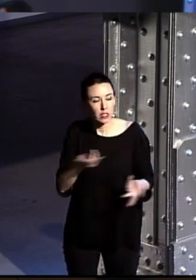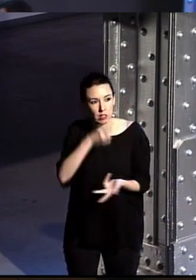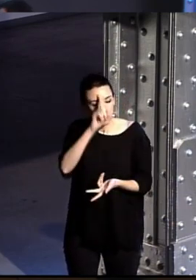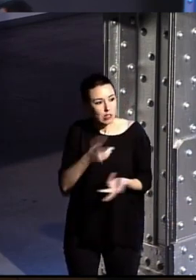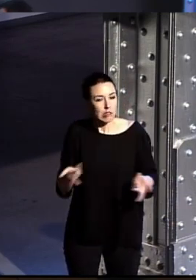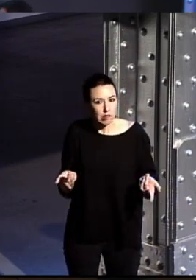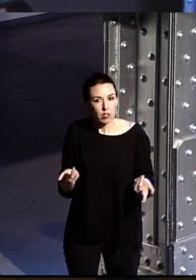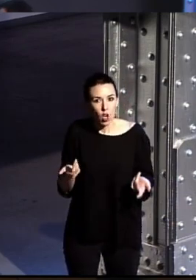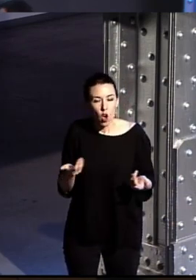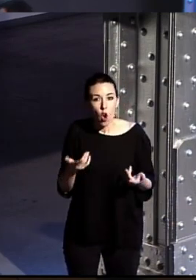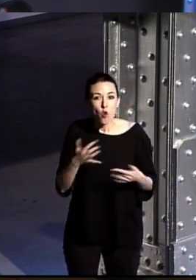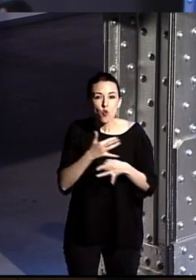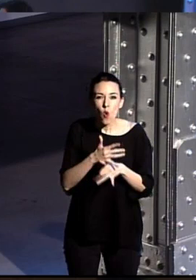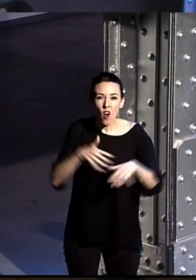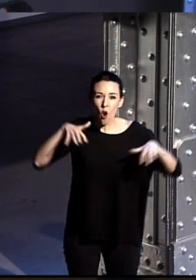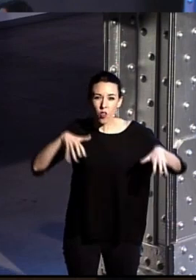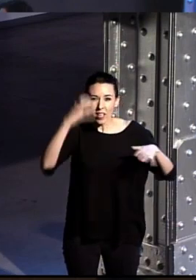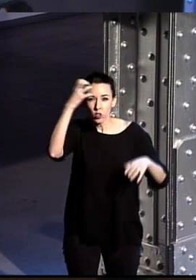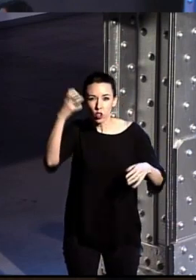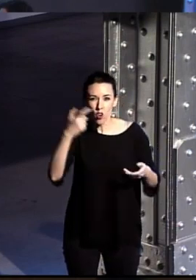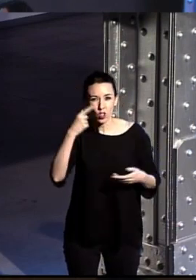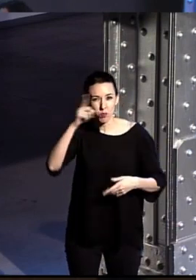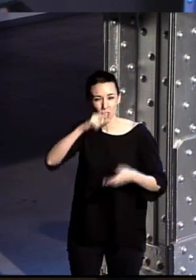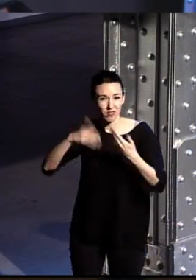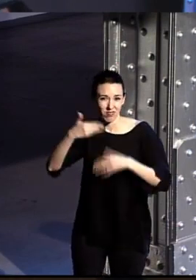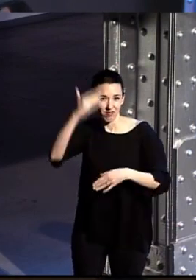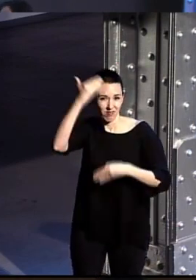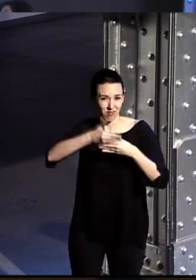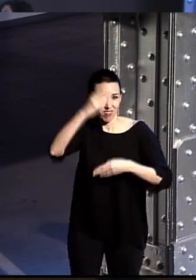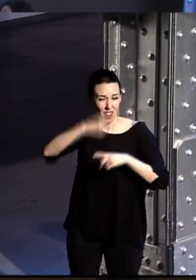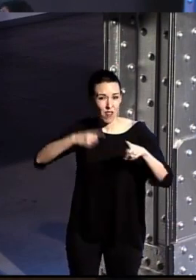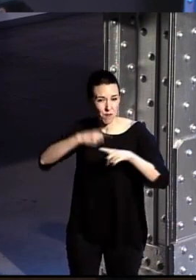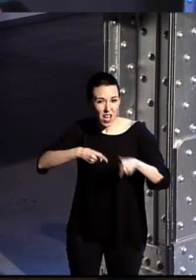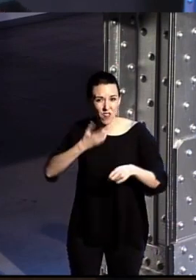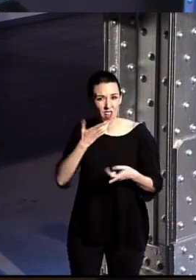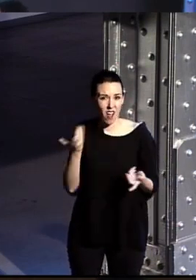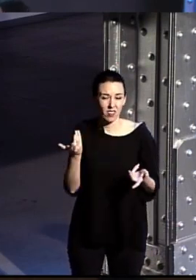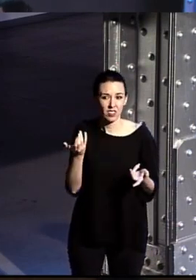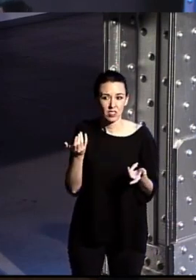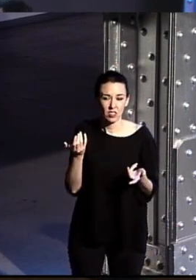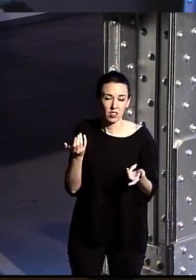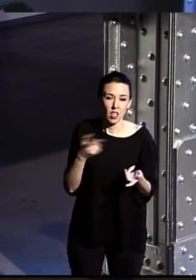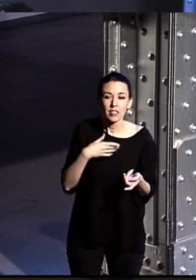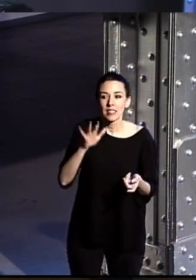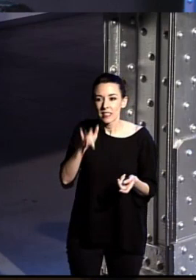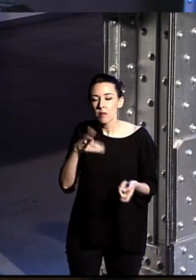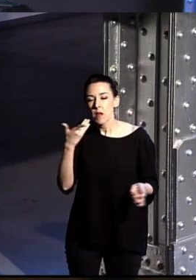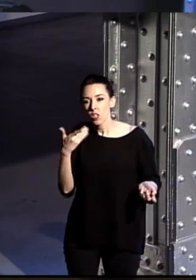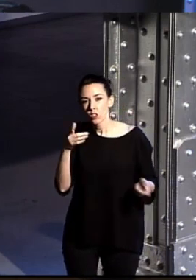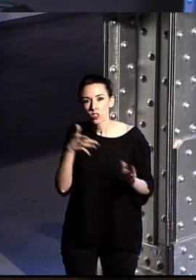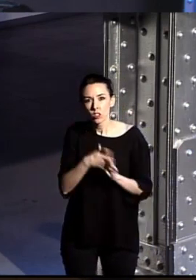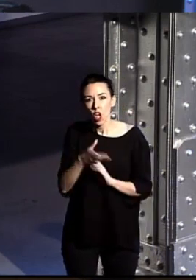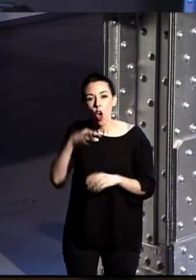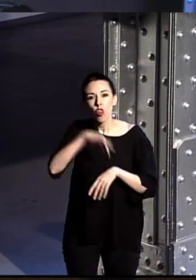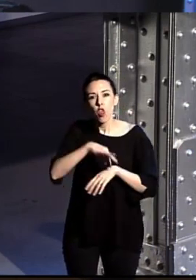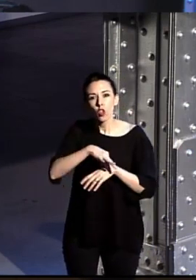sabría decir si Juego de Tronos, porque como tiene esa cosa tan medievalista, o sea, es más shakespeariana, no sé. Sí, tiene es una invención, pero me refería... Doctor Who,